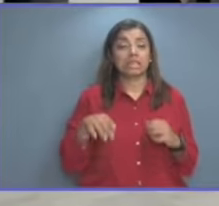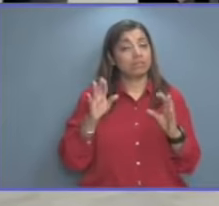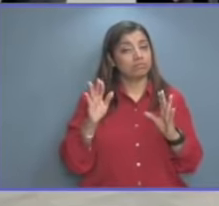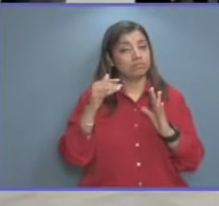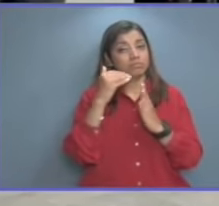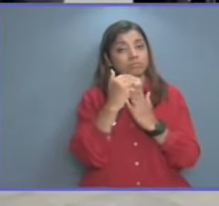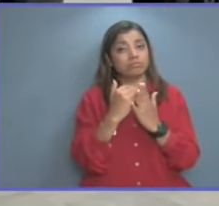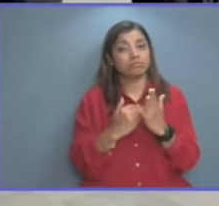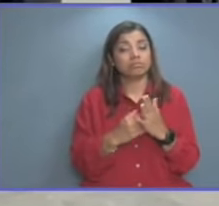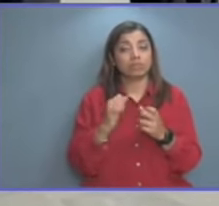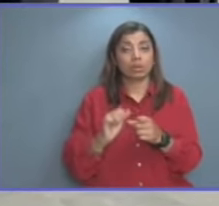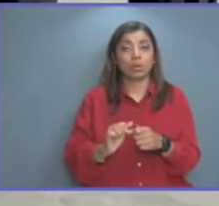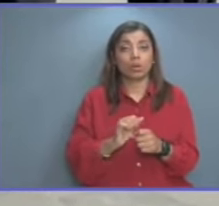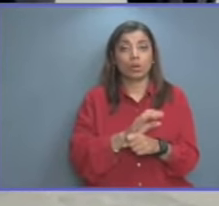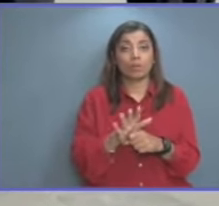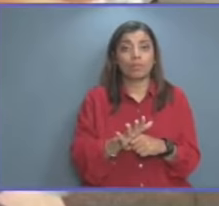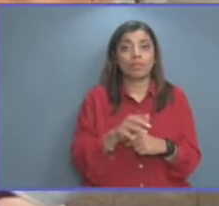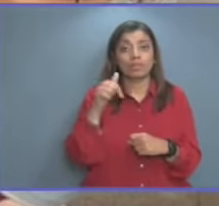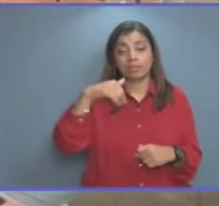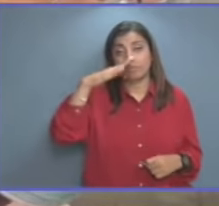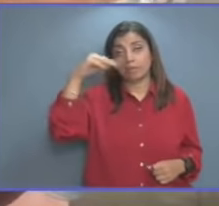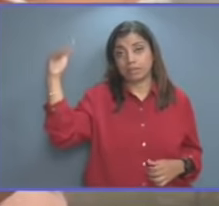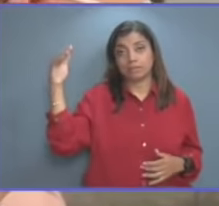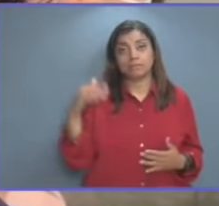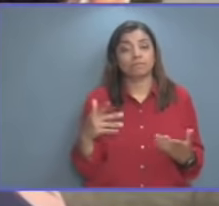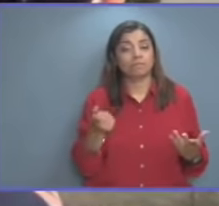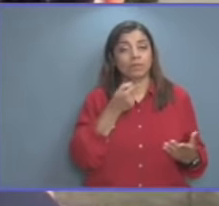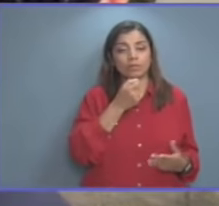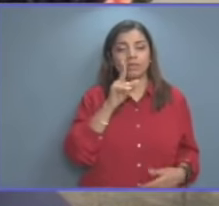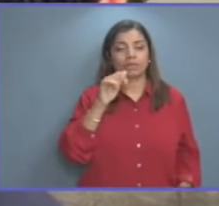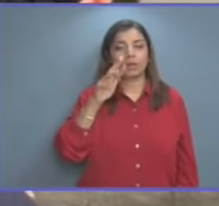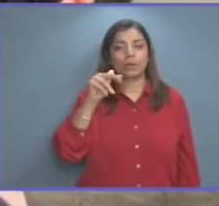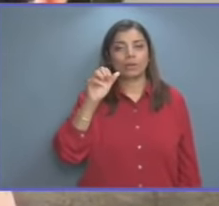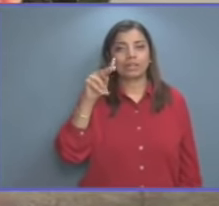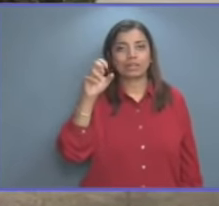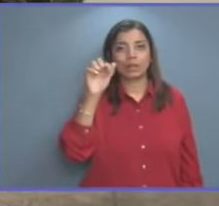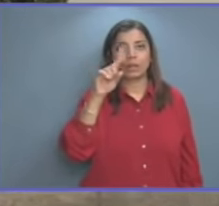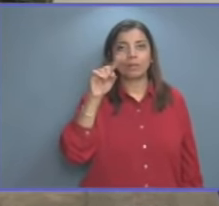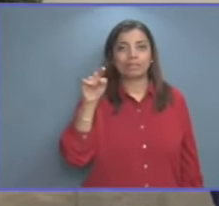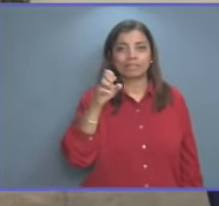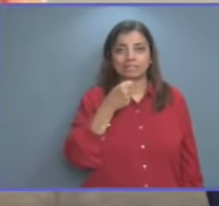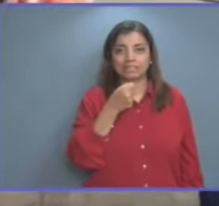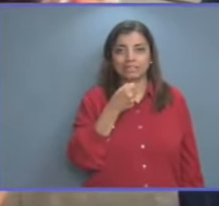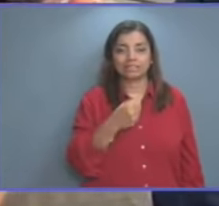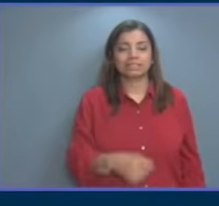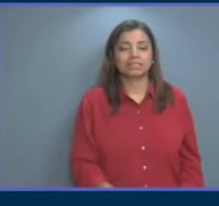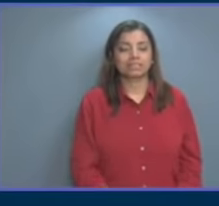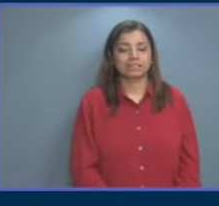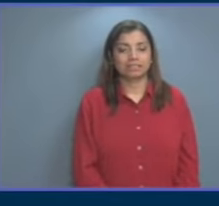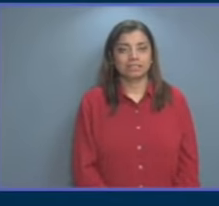los casos de kobe 19 en el país lourdes lópez noticiero legislativo